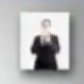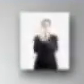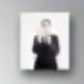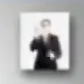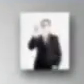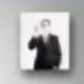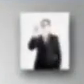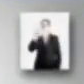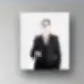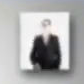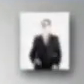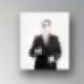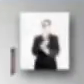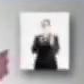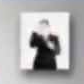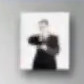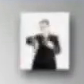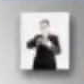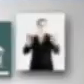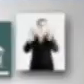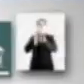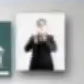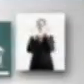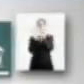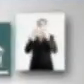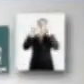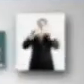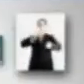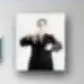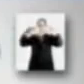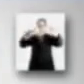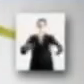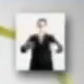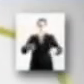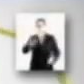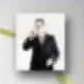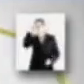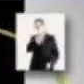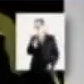hemos superado varios momentos...